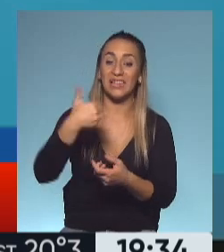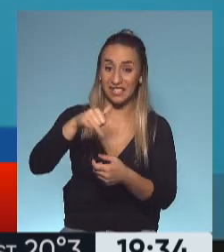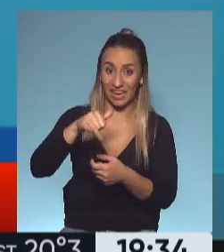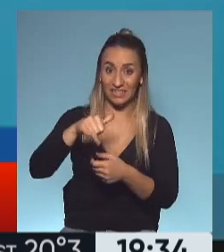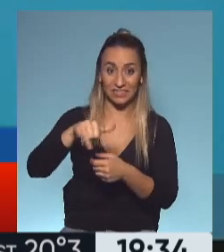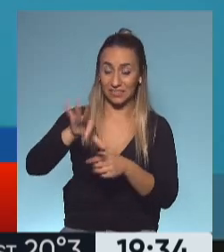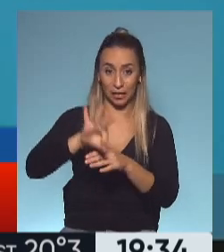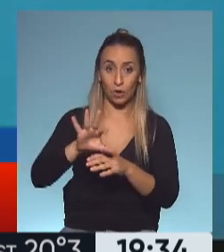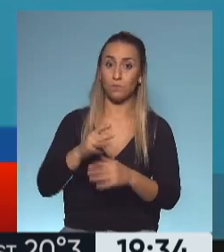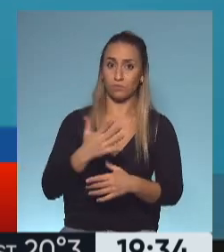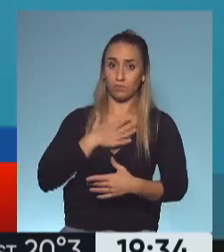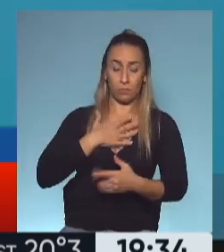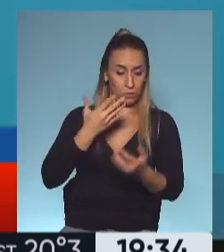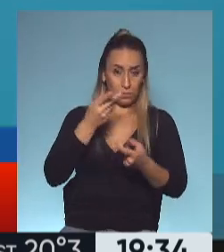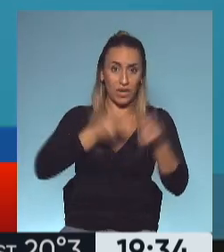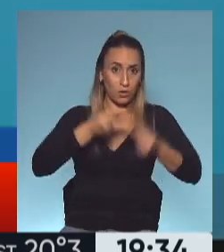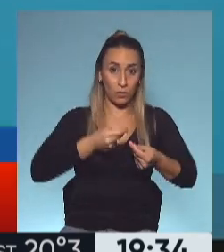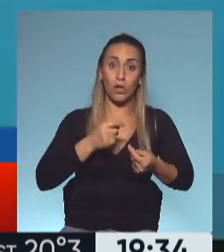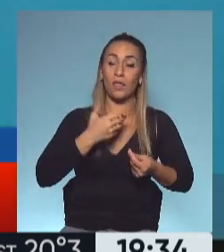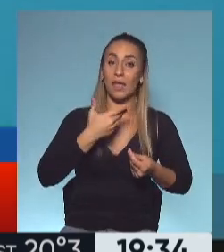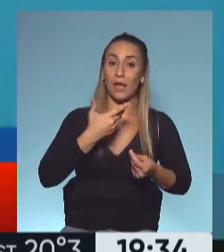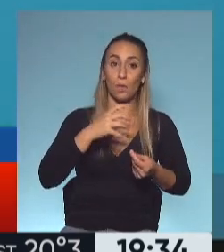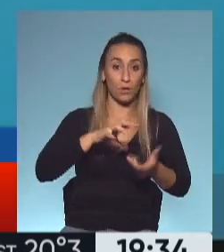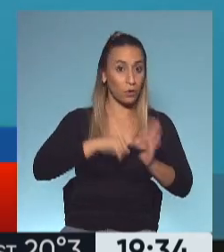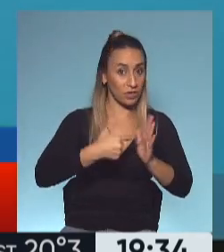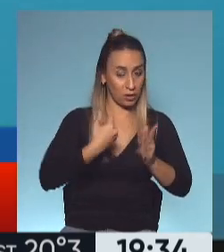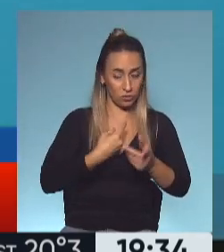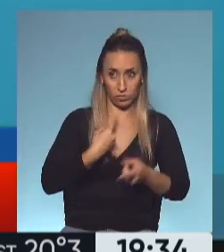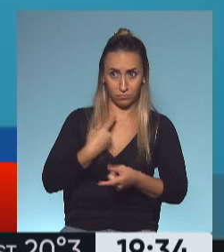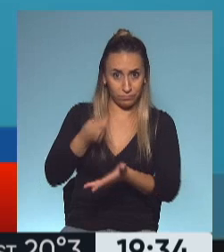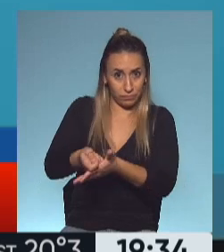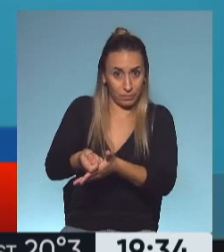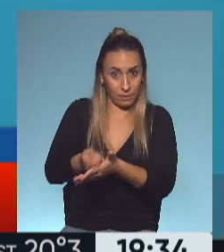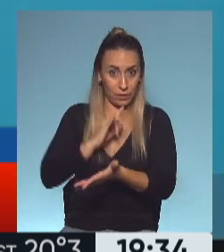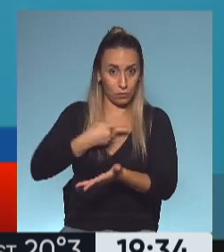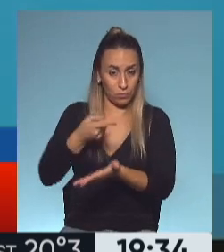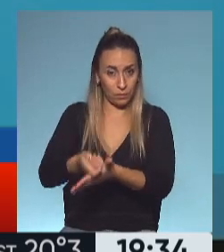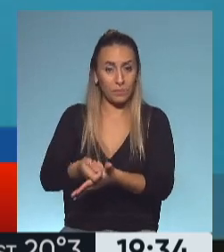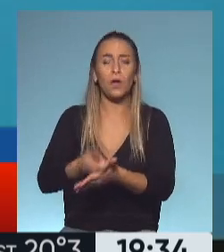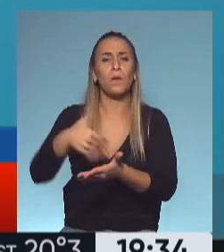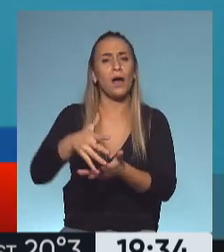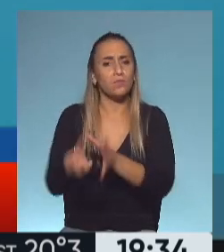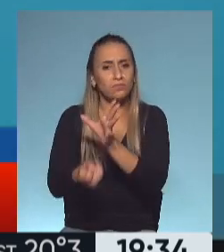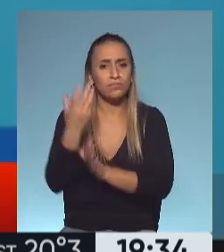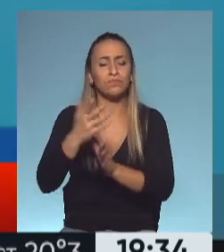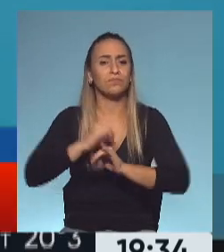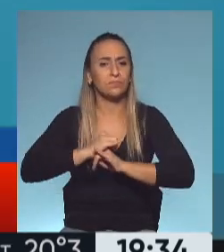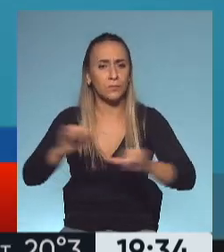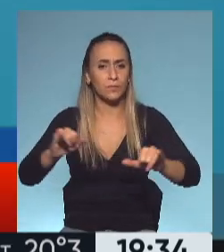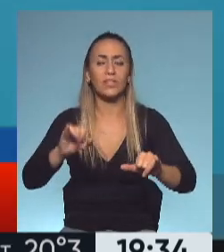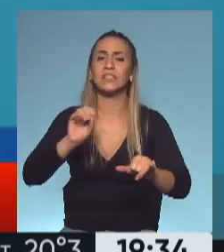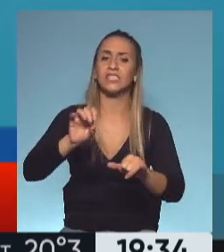el presupuesto de la Provincia de Buenos Aires, se va a lanzar una nueva línea que se llama Provincia